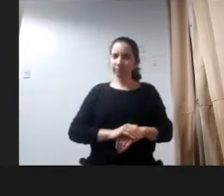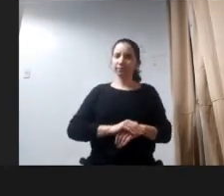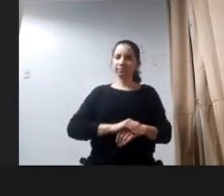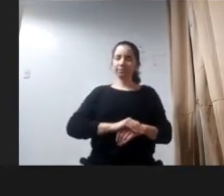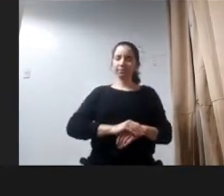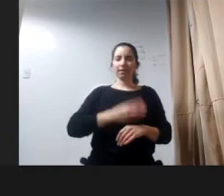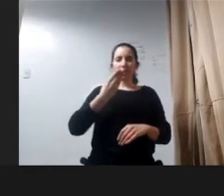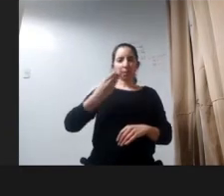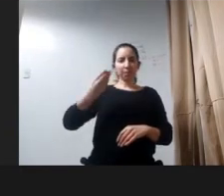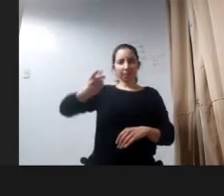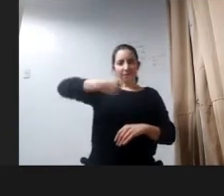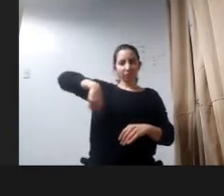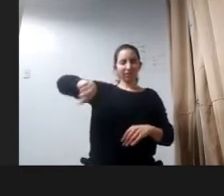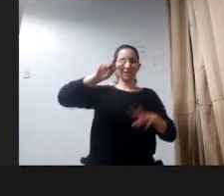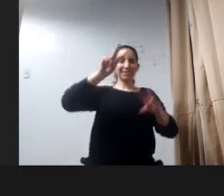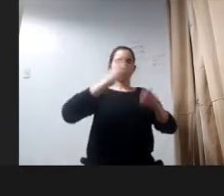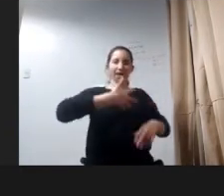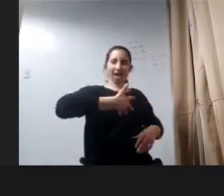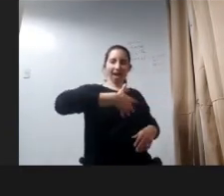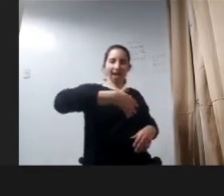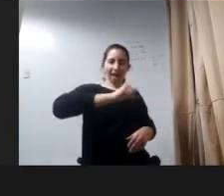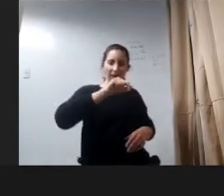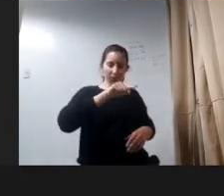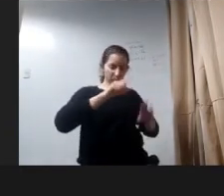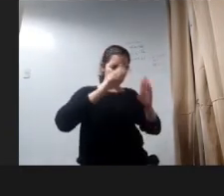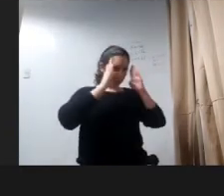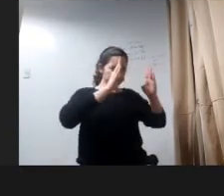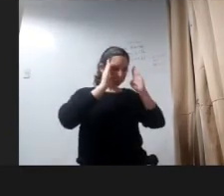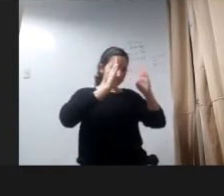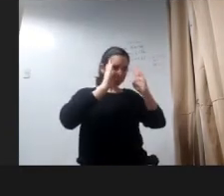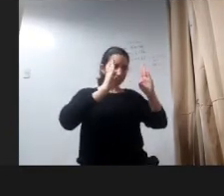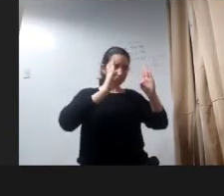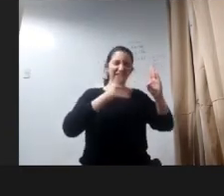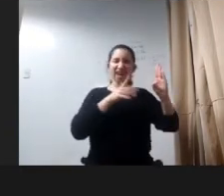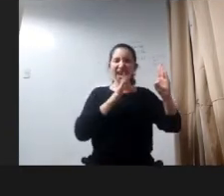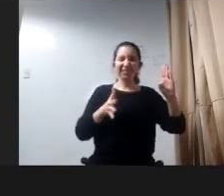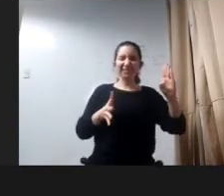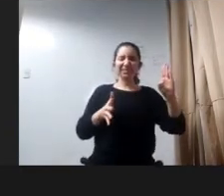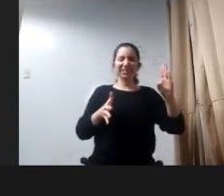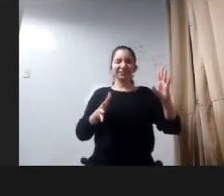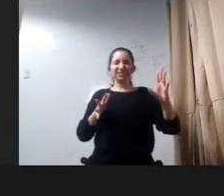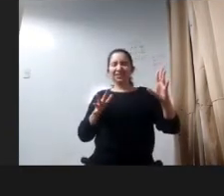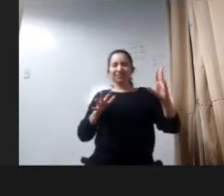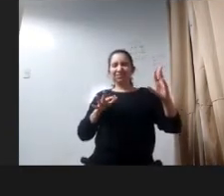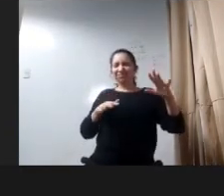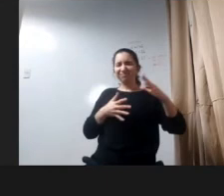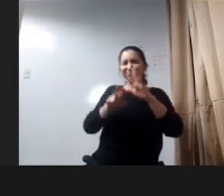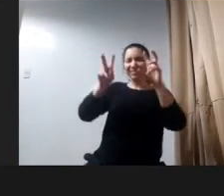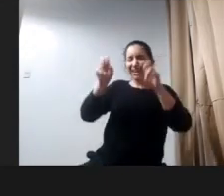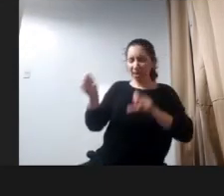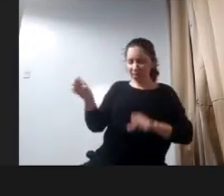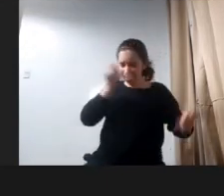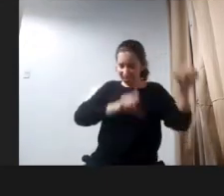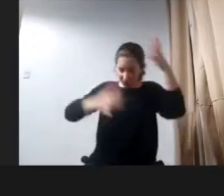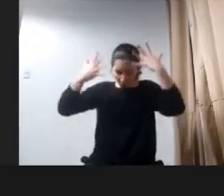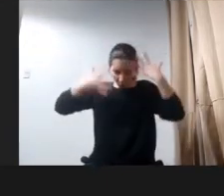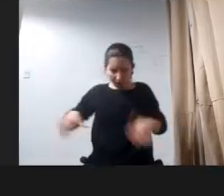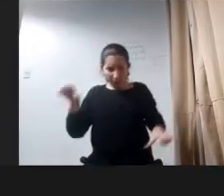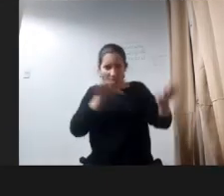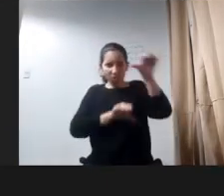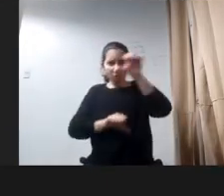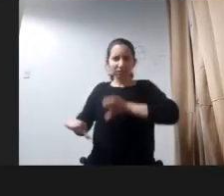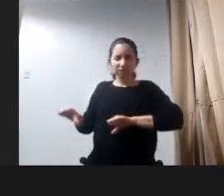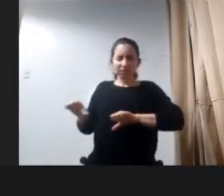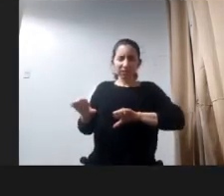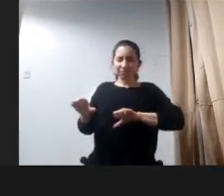la legalización del aborto se entrampan en discusiones biológicas, cuando en realidad la cuestión es qué significa, digamos, como para pensarlo también,